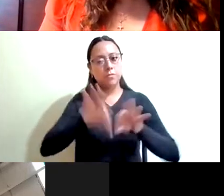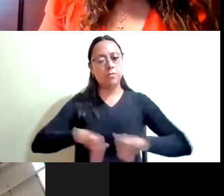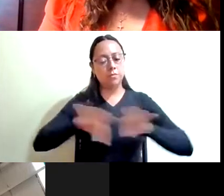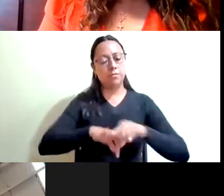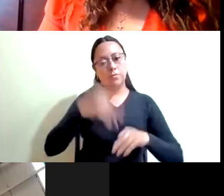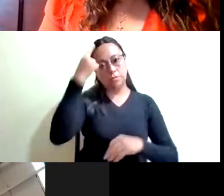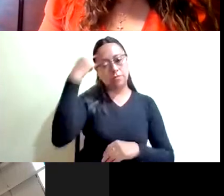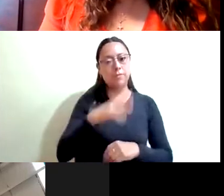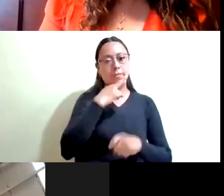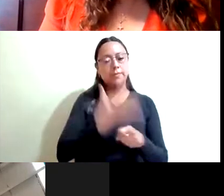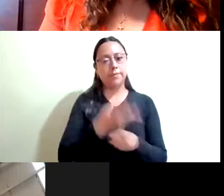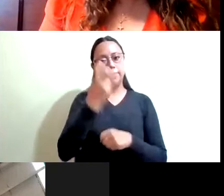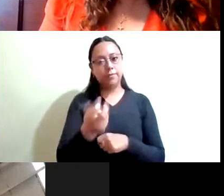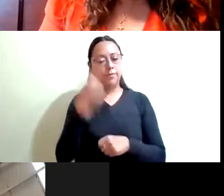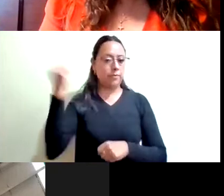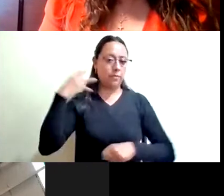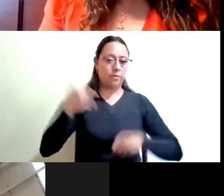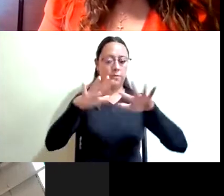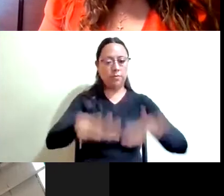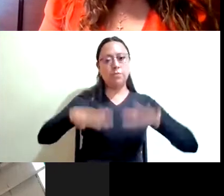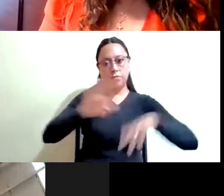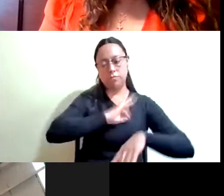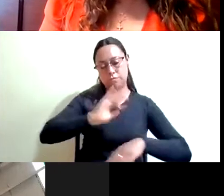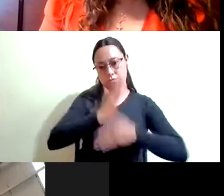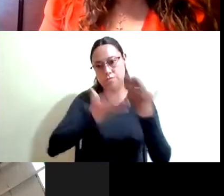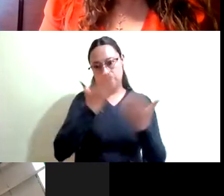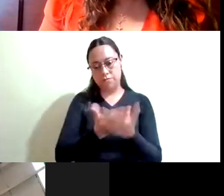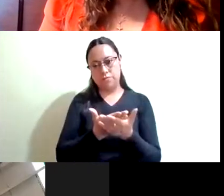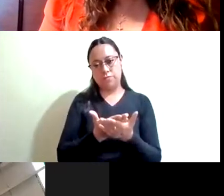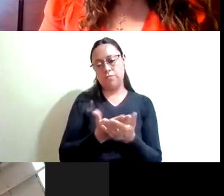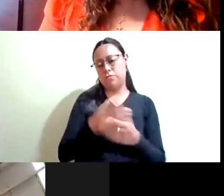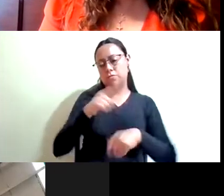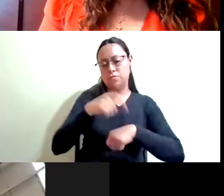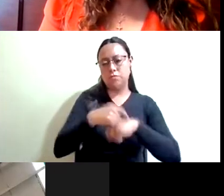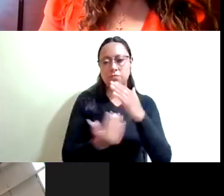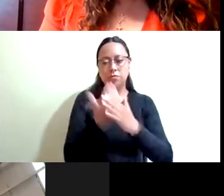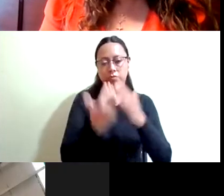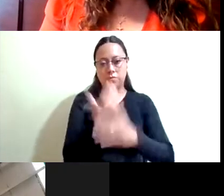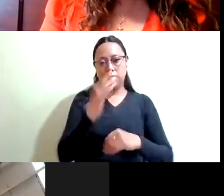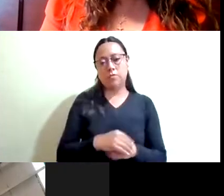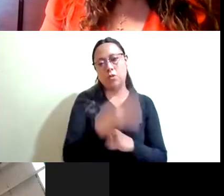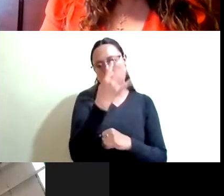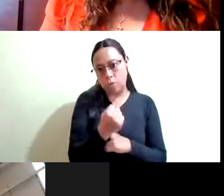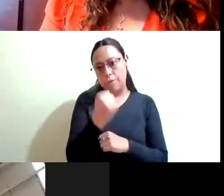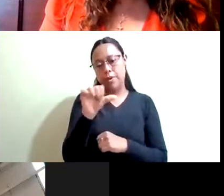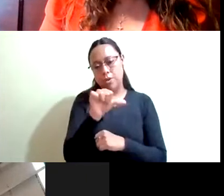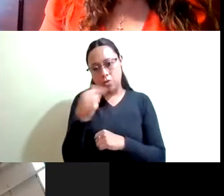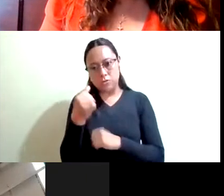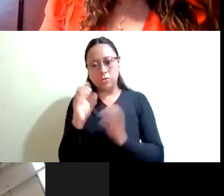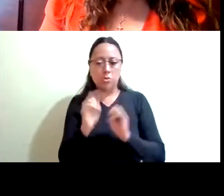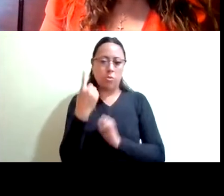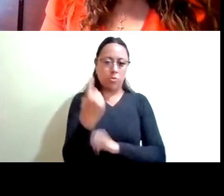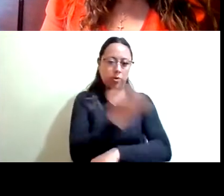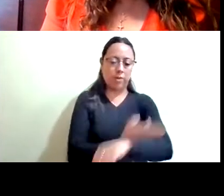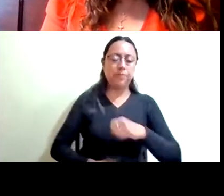pudiéramos proponerlos a las primeras horas de los días que usted nos está planteando. Esto es pues, 9, 11 y 1 de la tarde. Hay